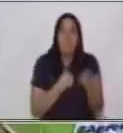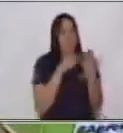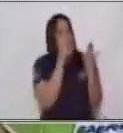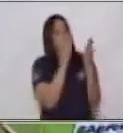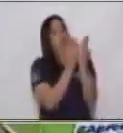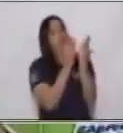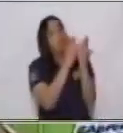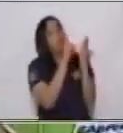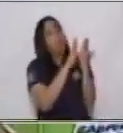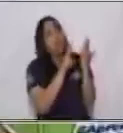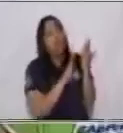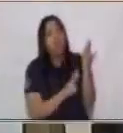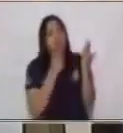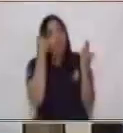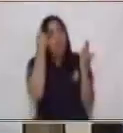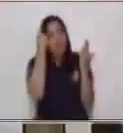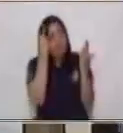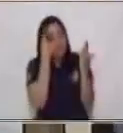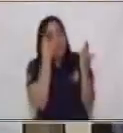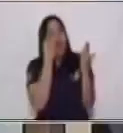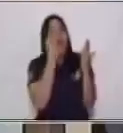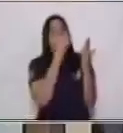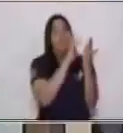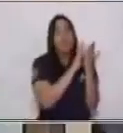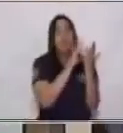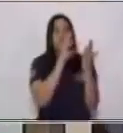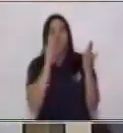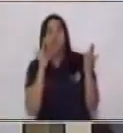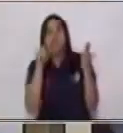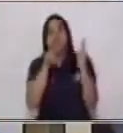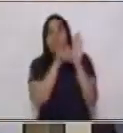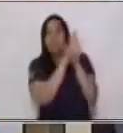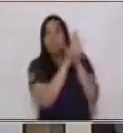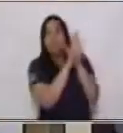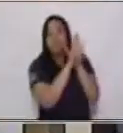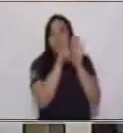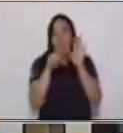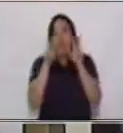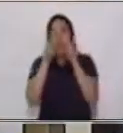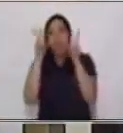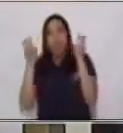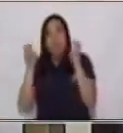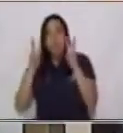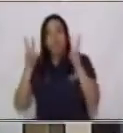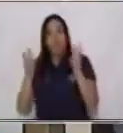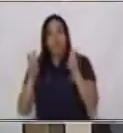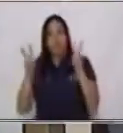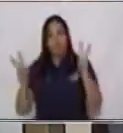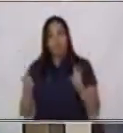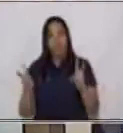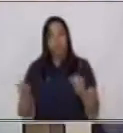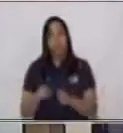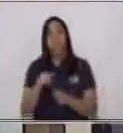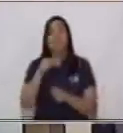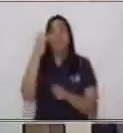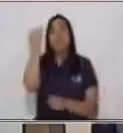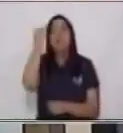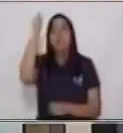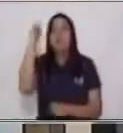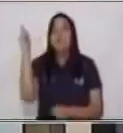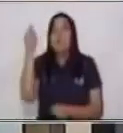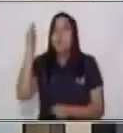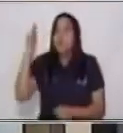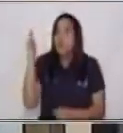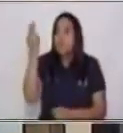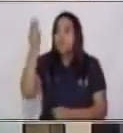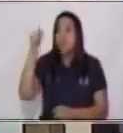tema, subtemas y estructura. También para identificar la idea principal y las ideas secundarias. Para remover esas